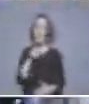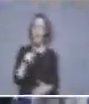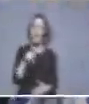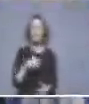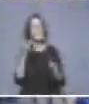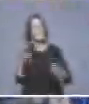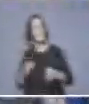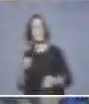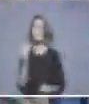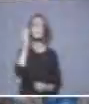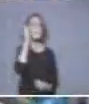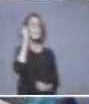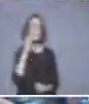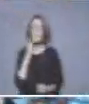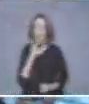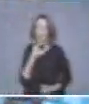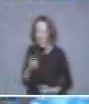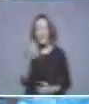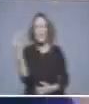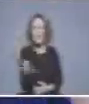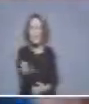se preguntarán qué coño le digo.